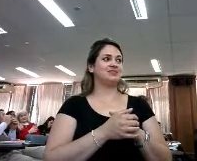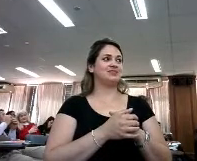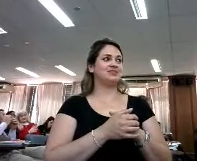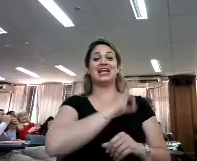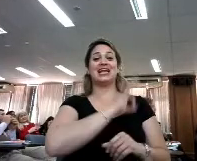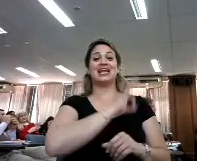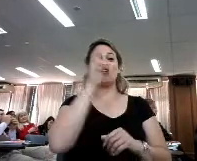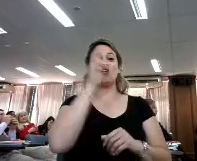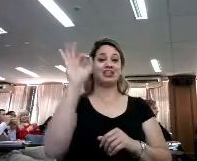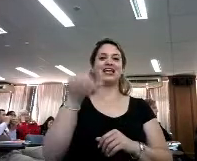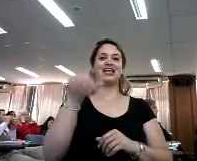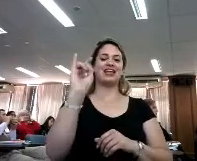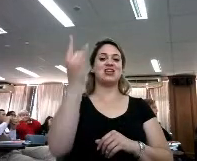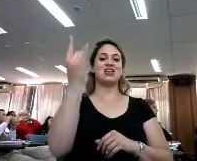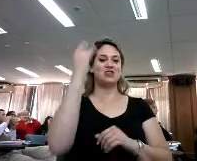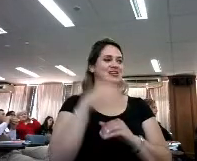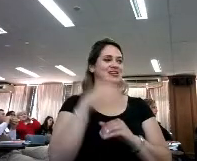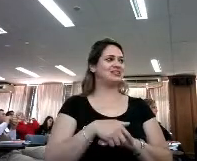de la universidad.